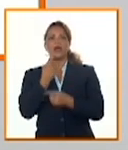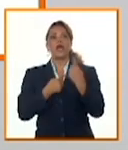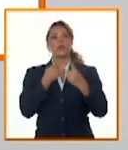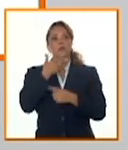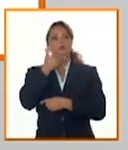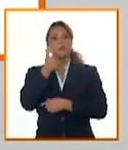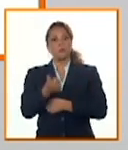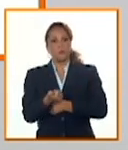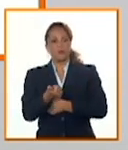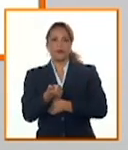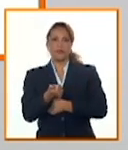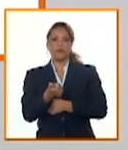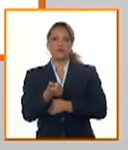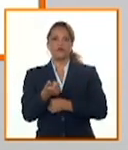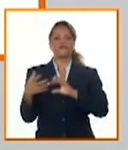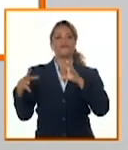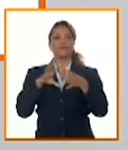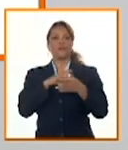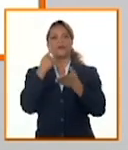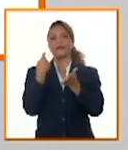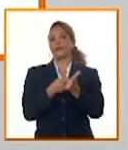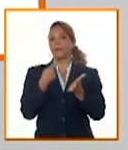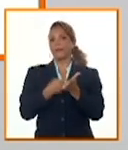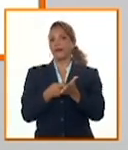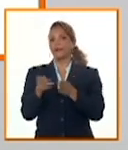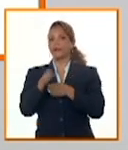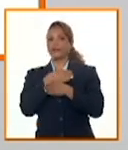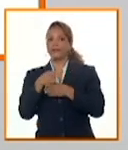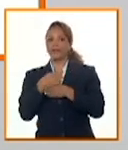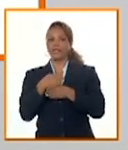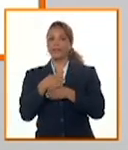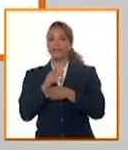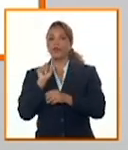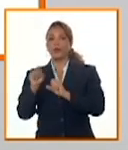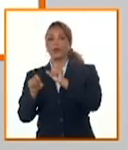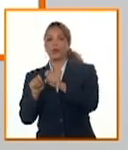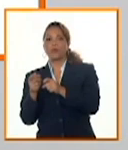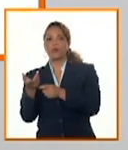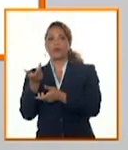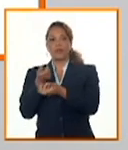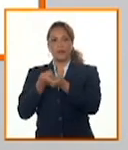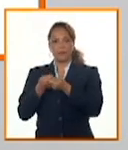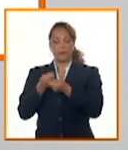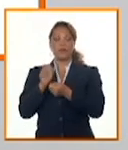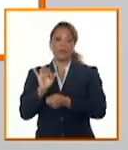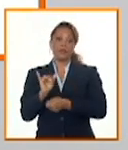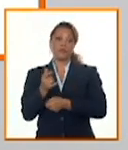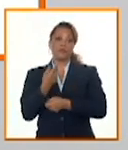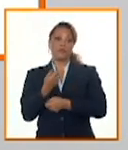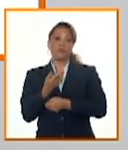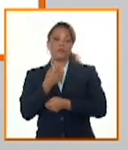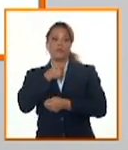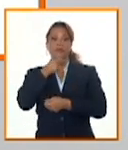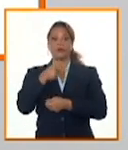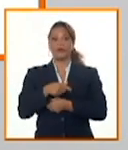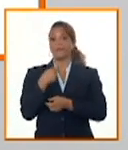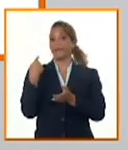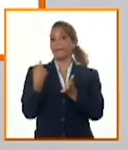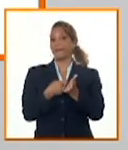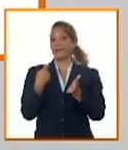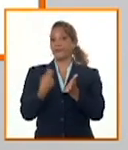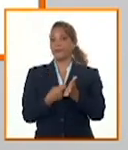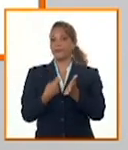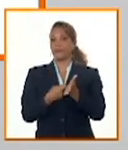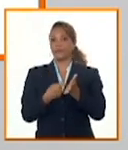los esto este sistema estos sistemas de cobro y pago las pasarelas electrónicas porque al efectuarse pagos Mediante